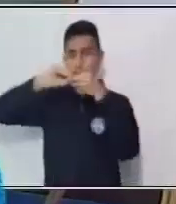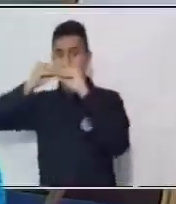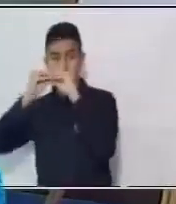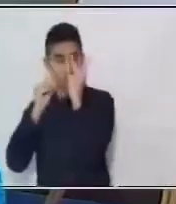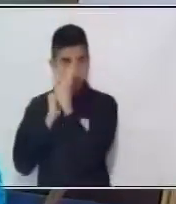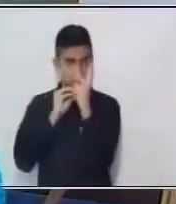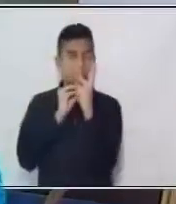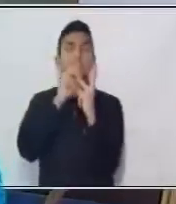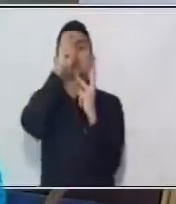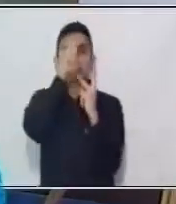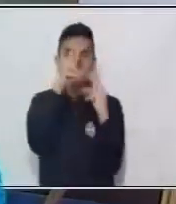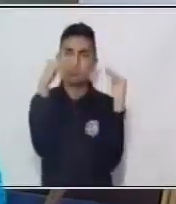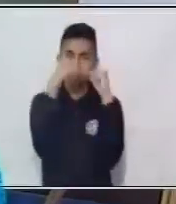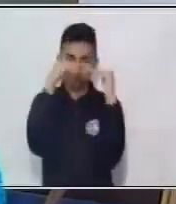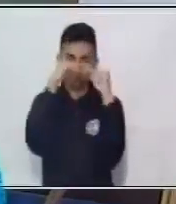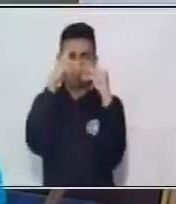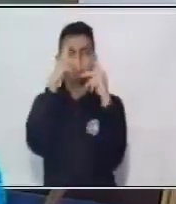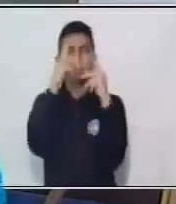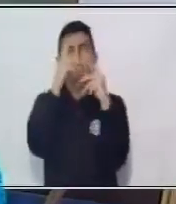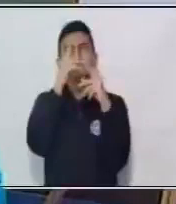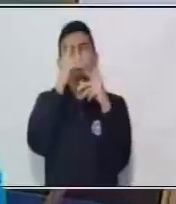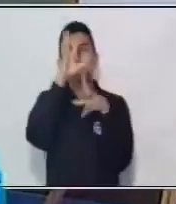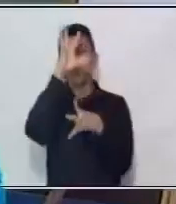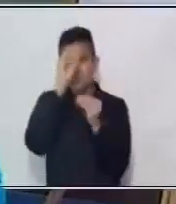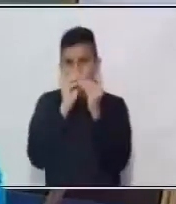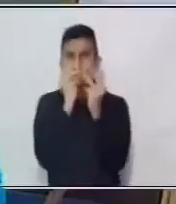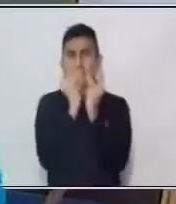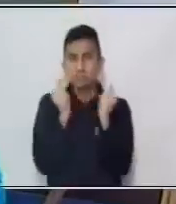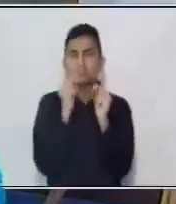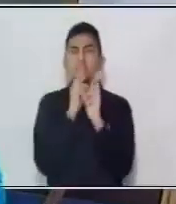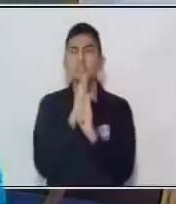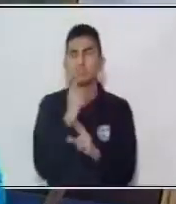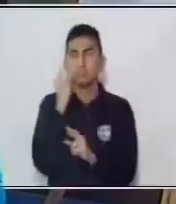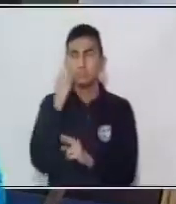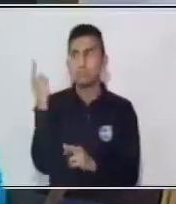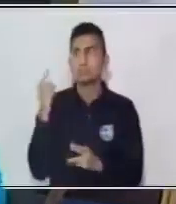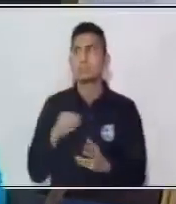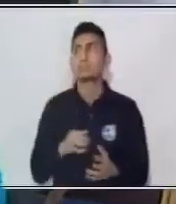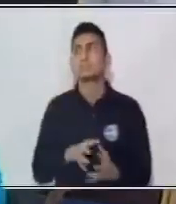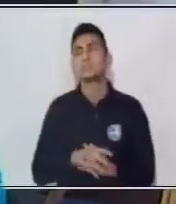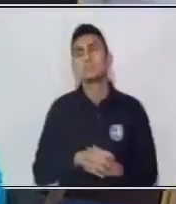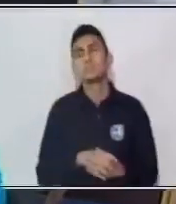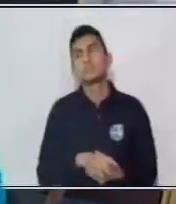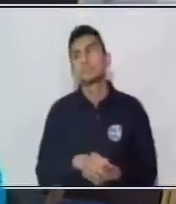a esos números. Y yo lo voy a colocar por acá,